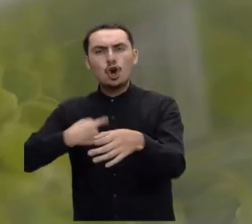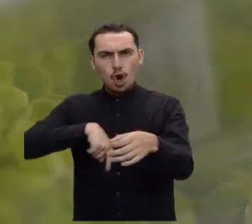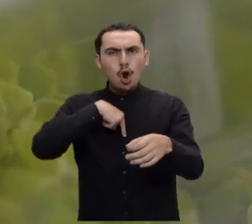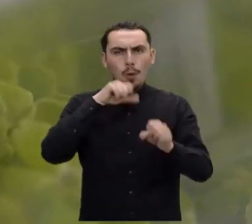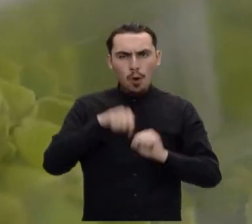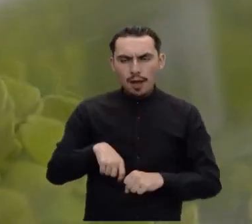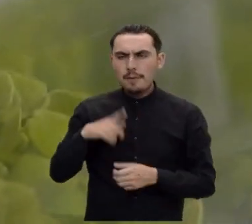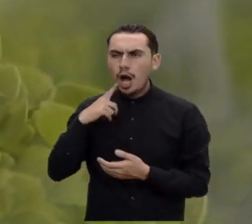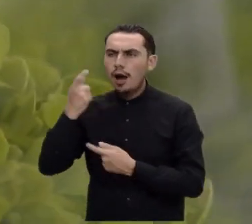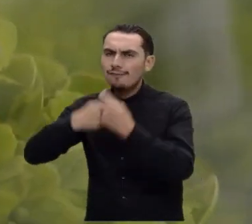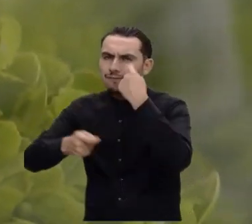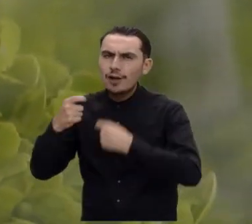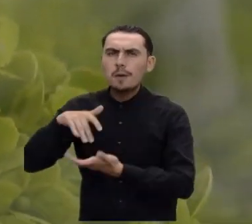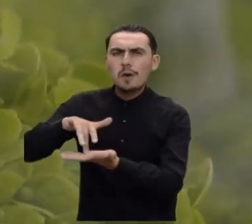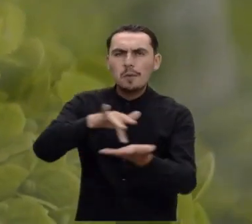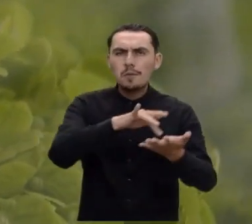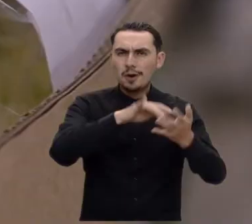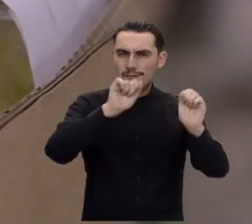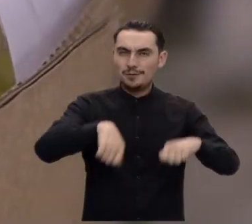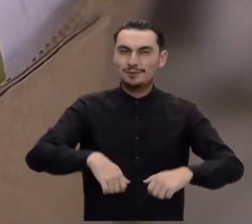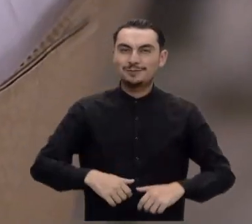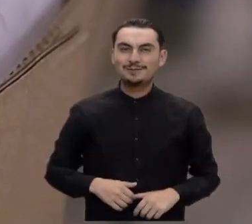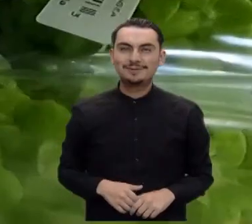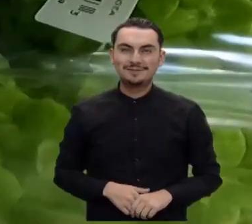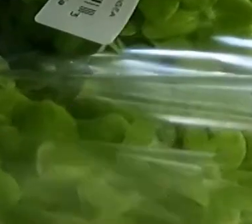permitan participar de los distintos mercados.